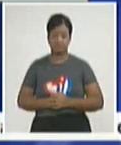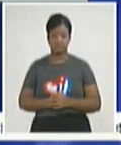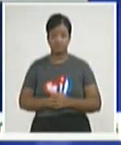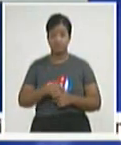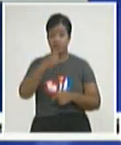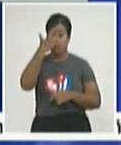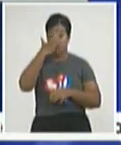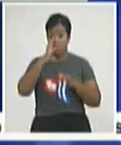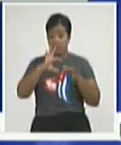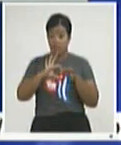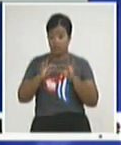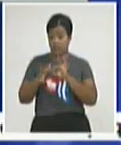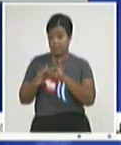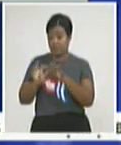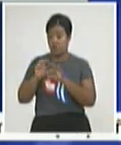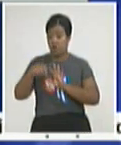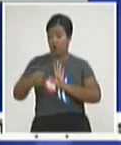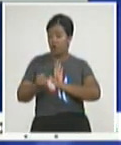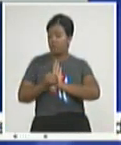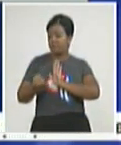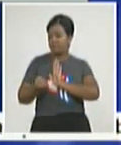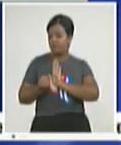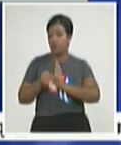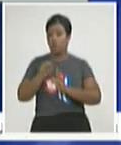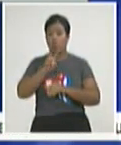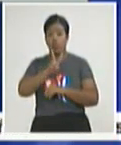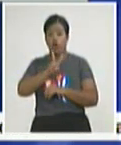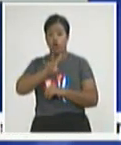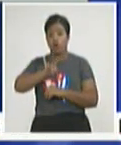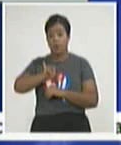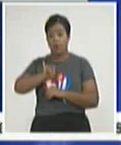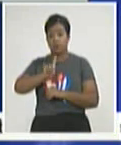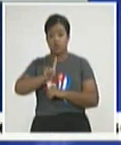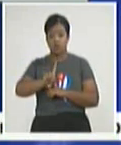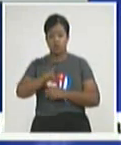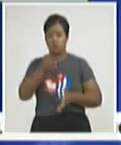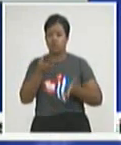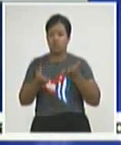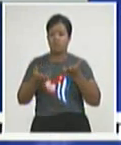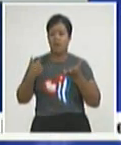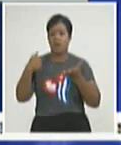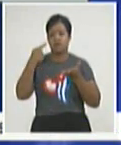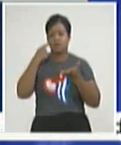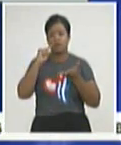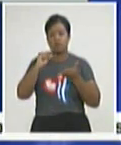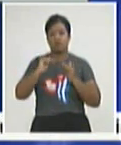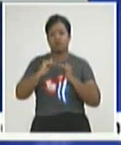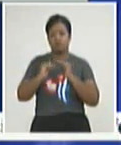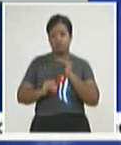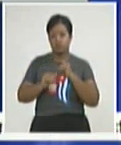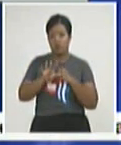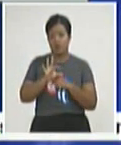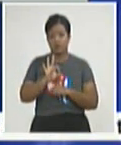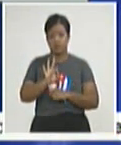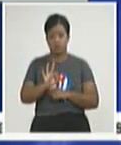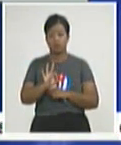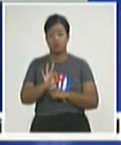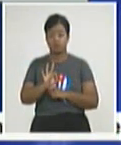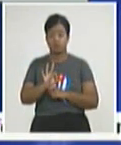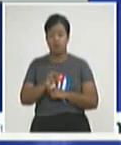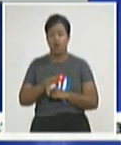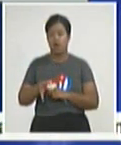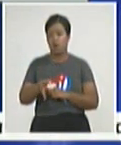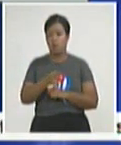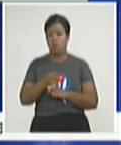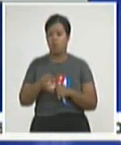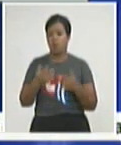Artemisa hoy confirma 291 casos autóctonos, 58 casos menos en relación con la jornada anterior